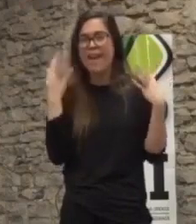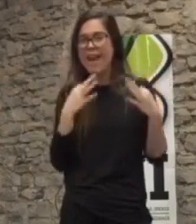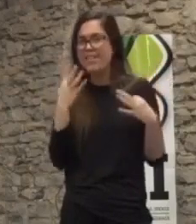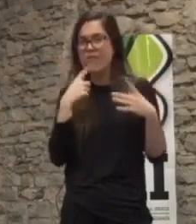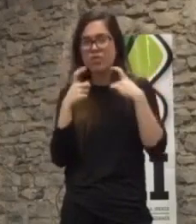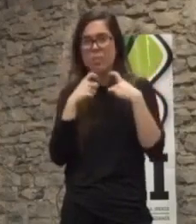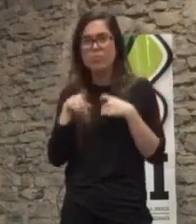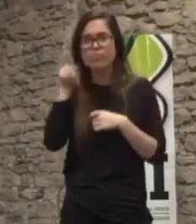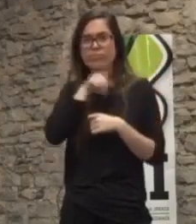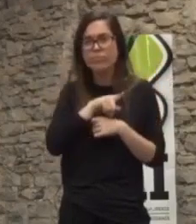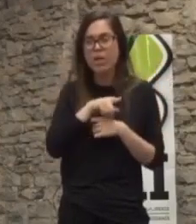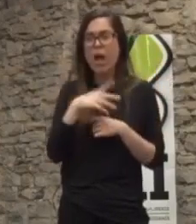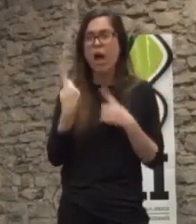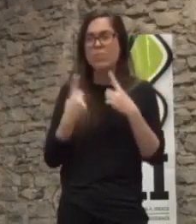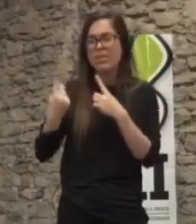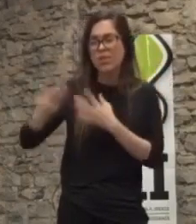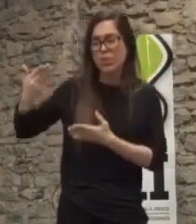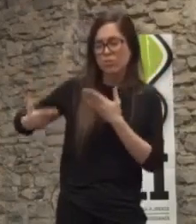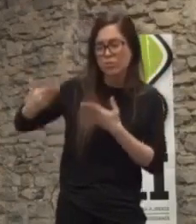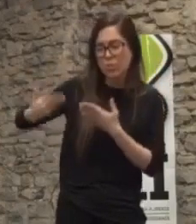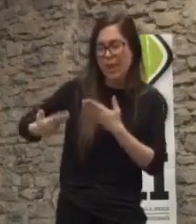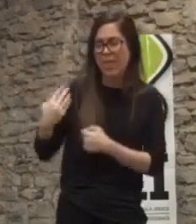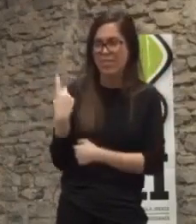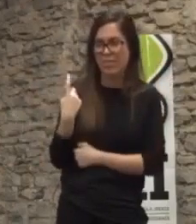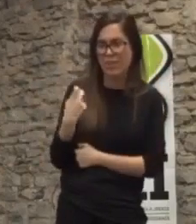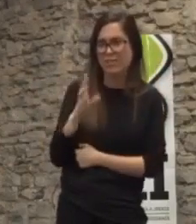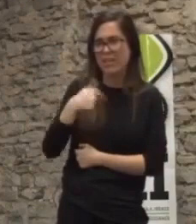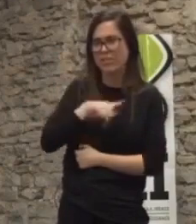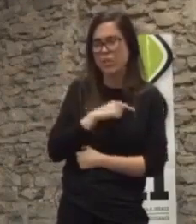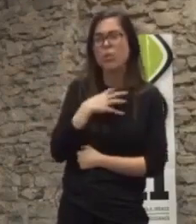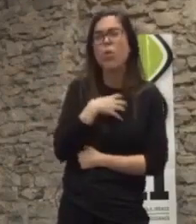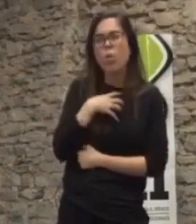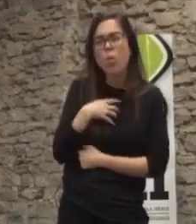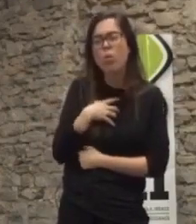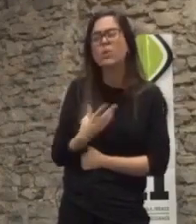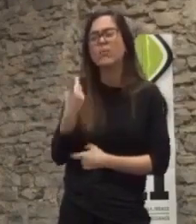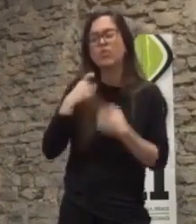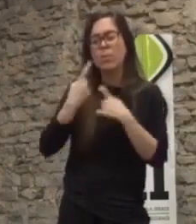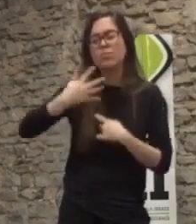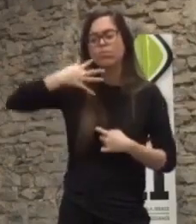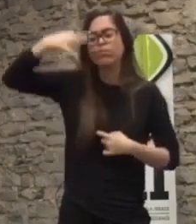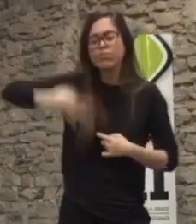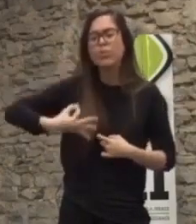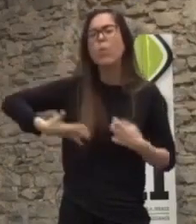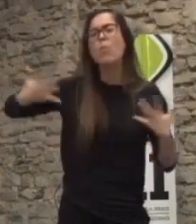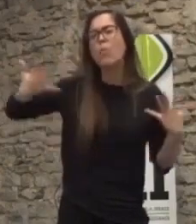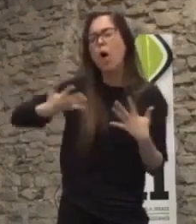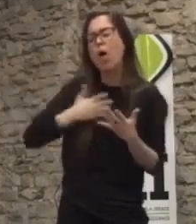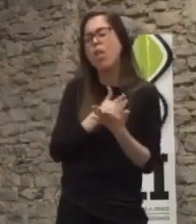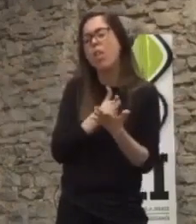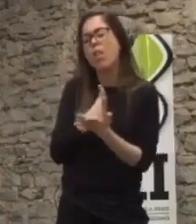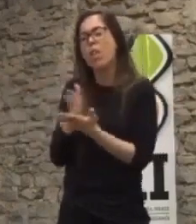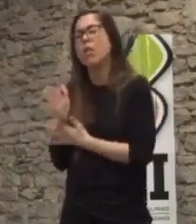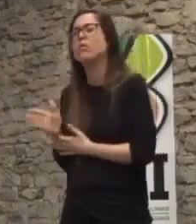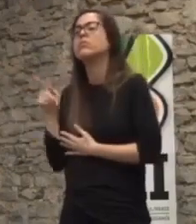veces contrastar esas noticias que encontramos o nos cuesta encontrar esa información veraz, esas